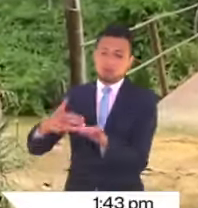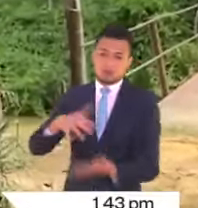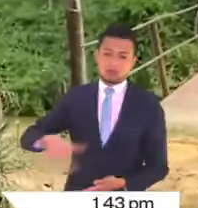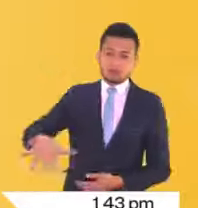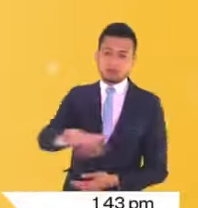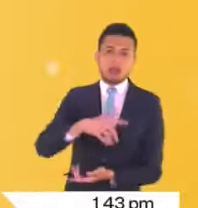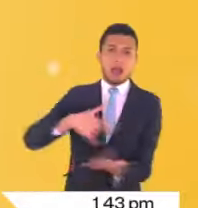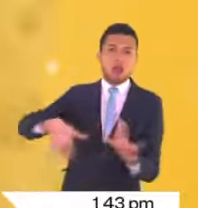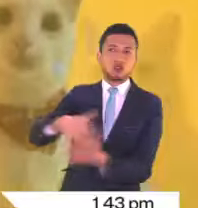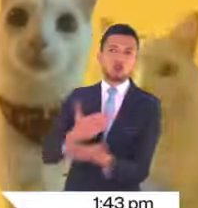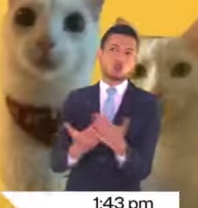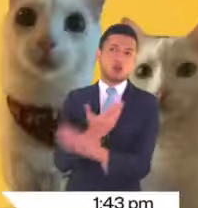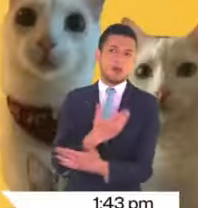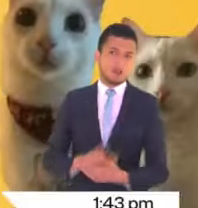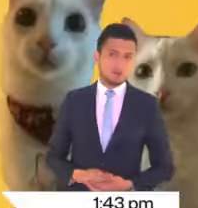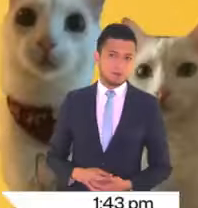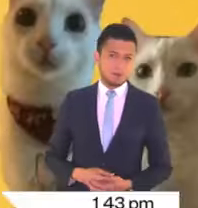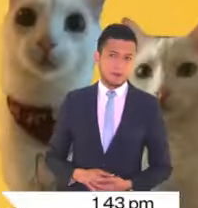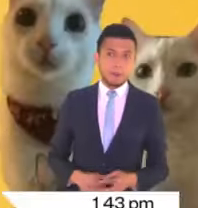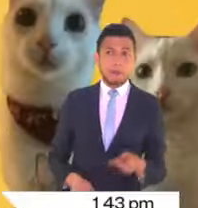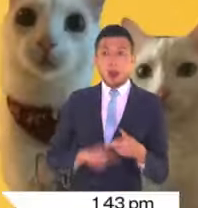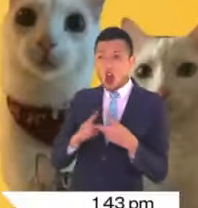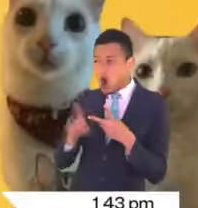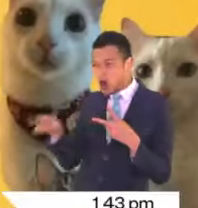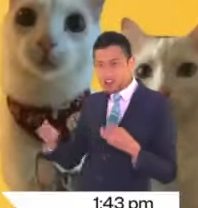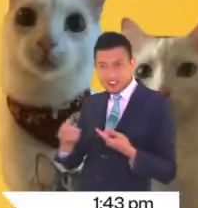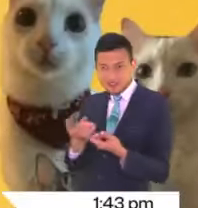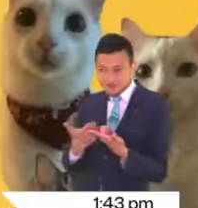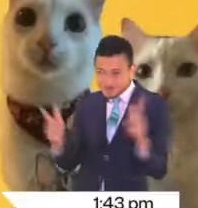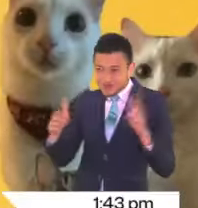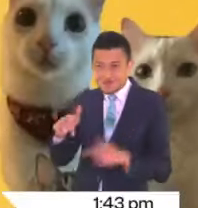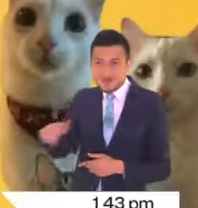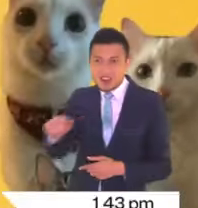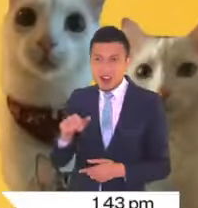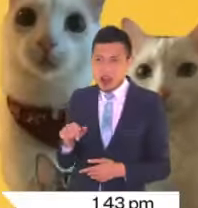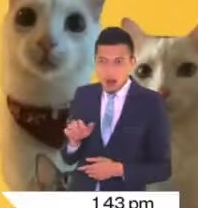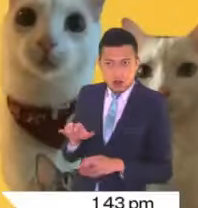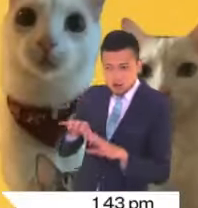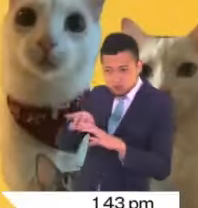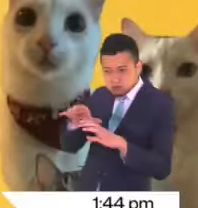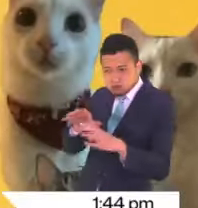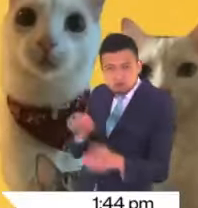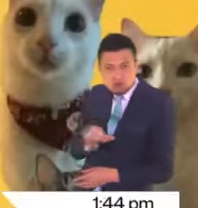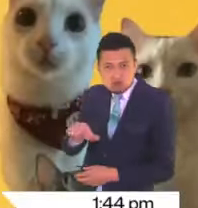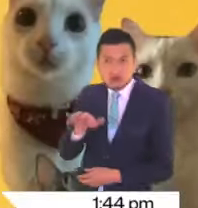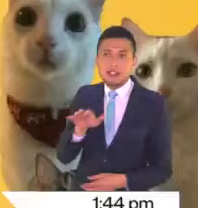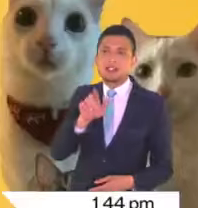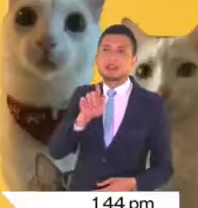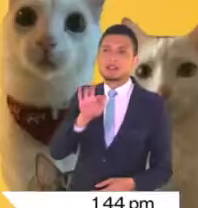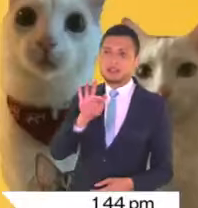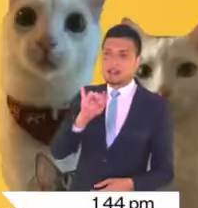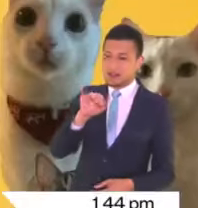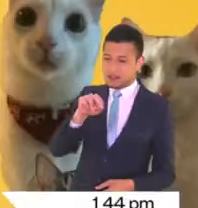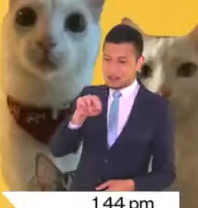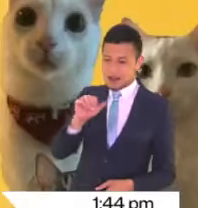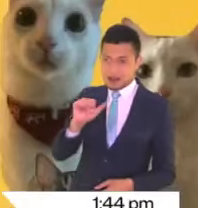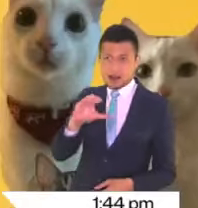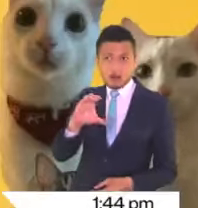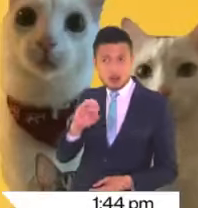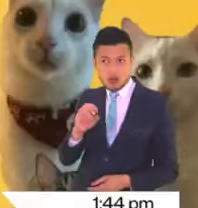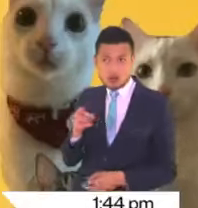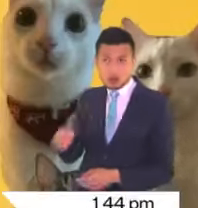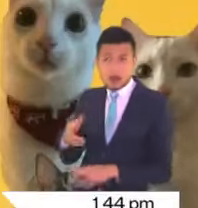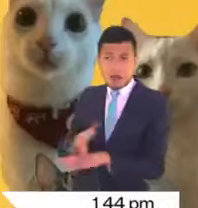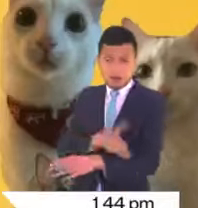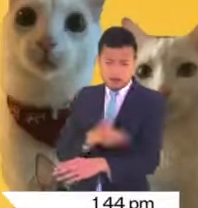nuevos ecosistemas. Otro de los complejos rescates fue el de un tinajo, que fue entregado por la Policía Ambiental tras haber sufrido graves